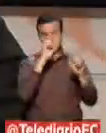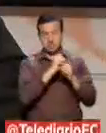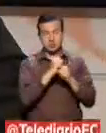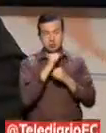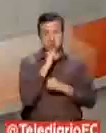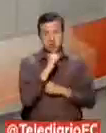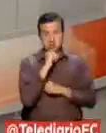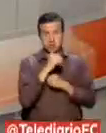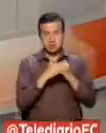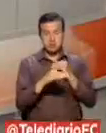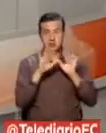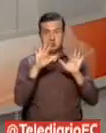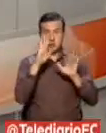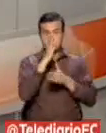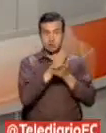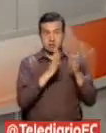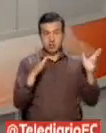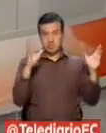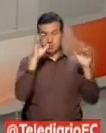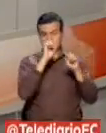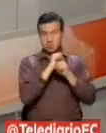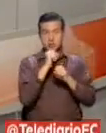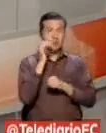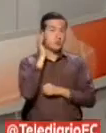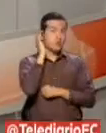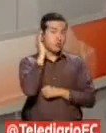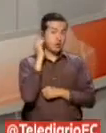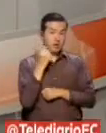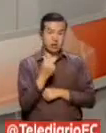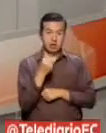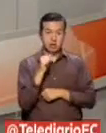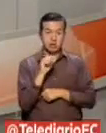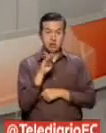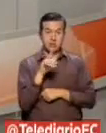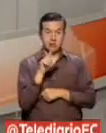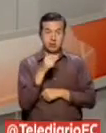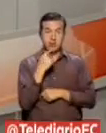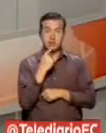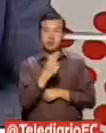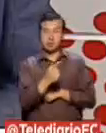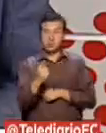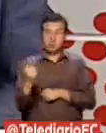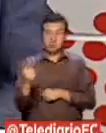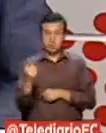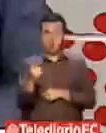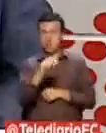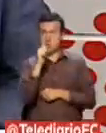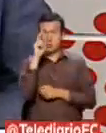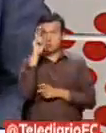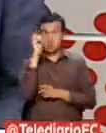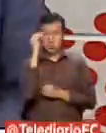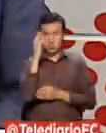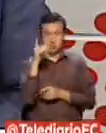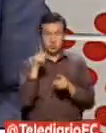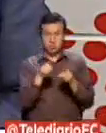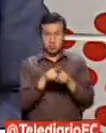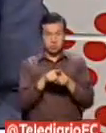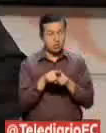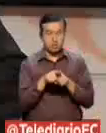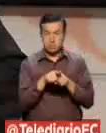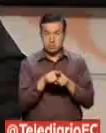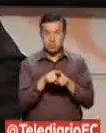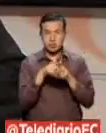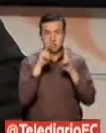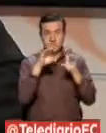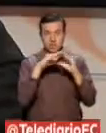pregunto, a las 10:30 p.m. la señora, la viuda del general Gabela dijo otra cosa, no dijo lo mismo que en torno